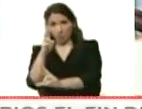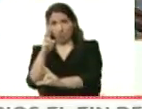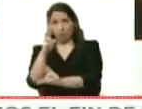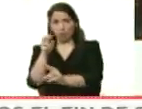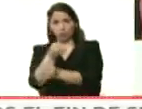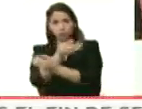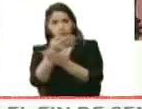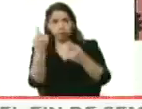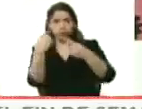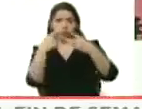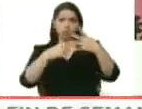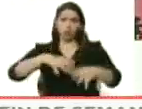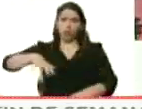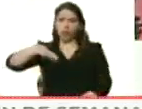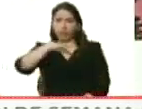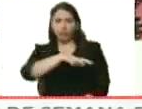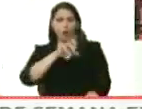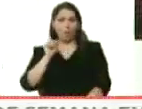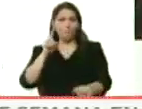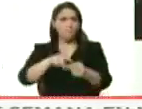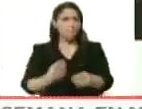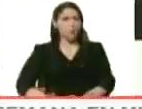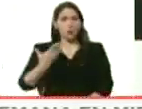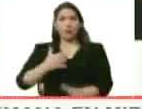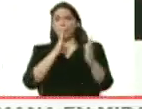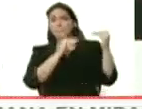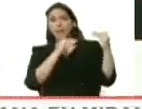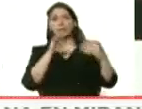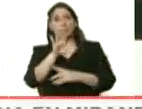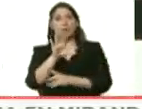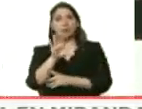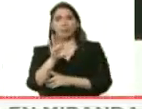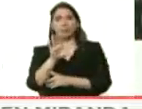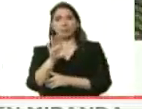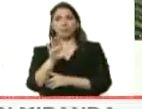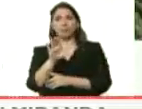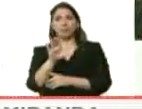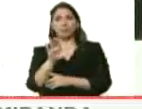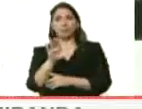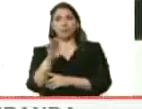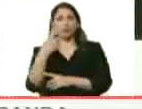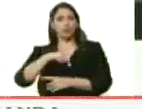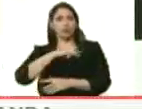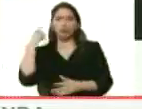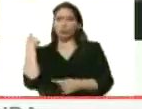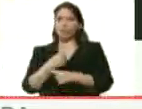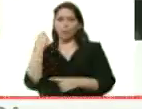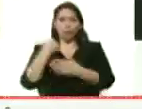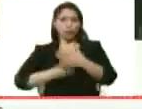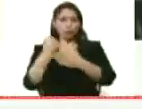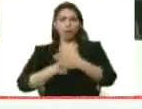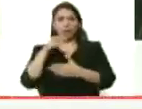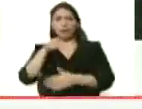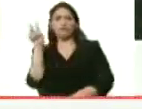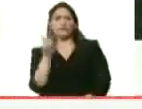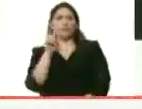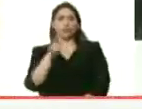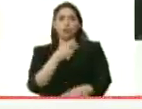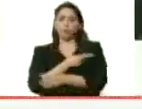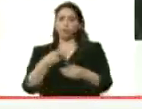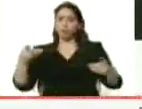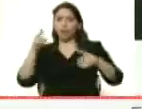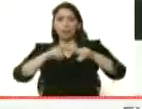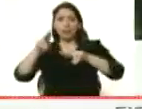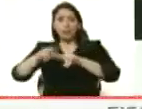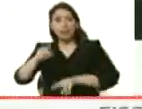los demás estados, parte importante en la esperanza de este país. Así que luchemos por esa Venezuela digna, por estos